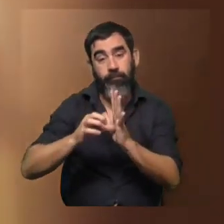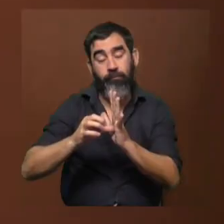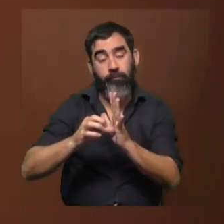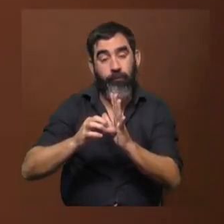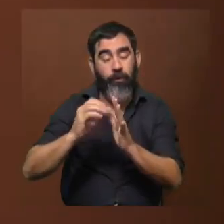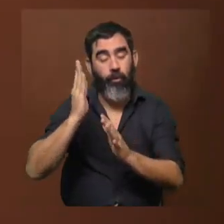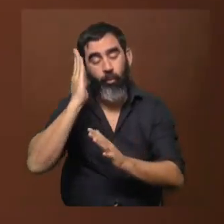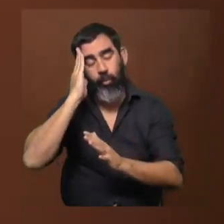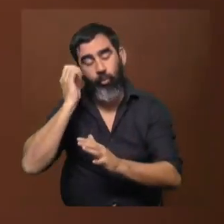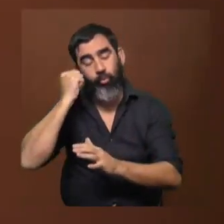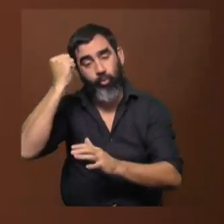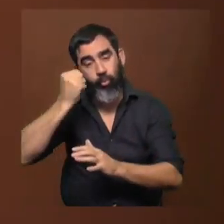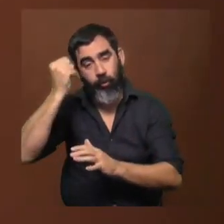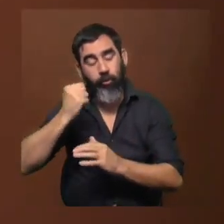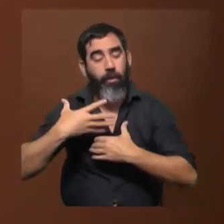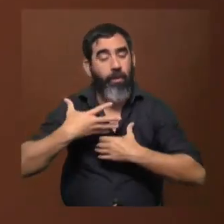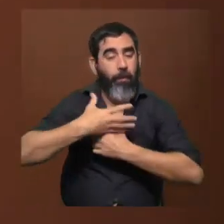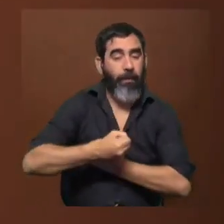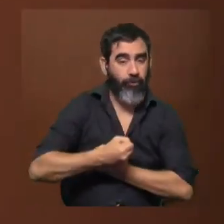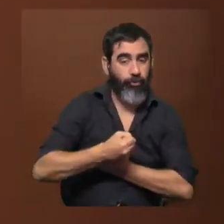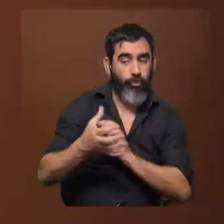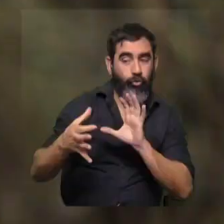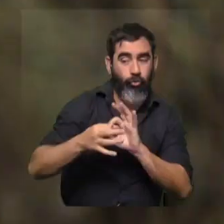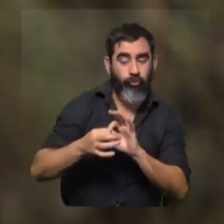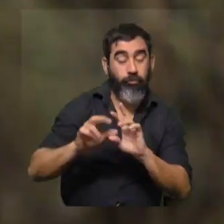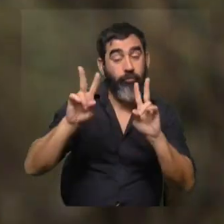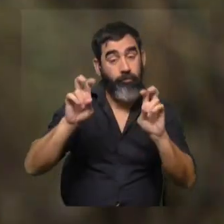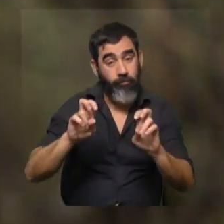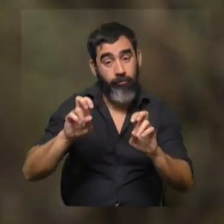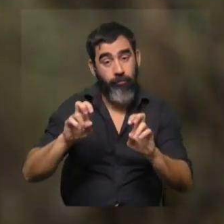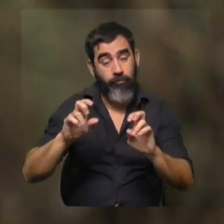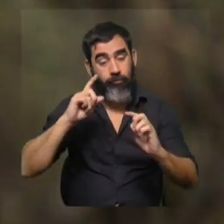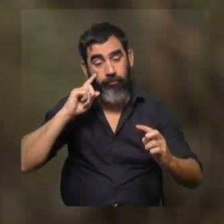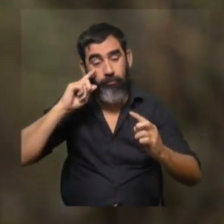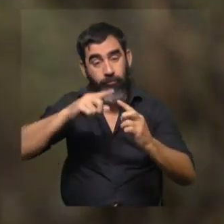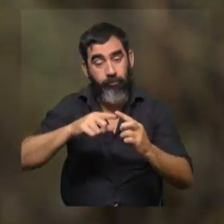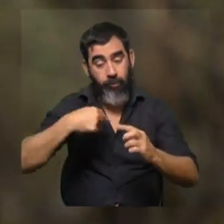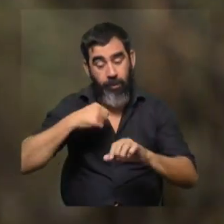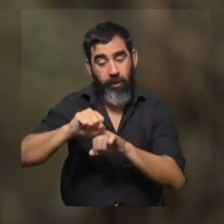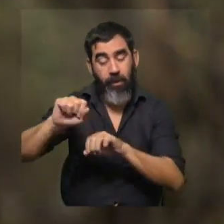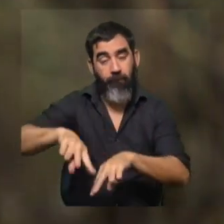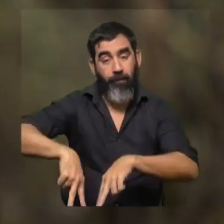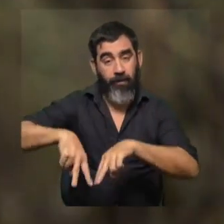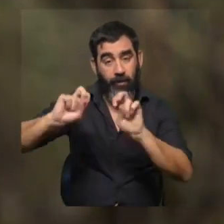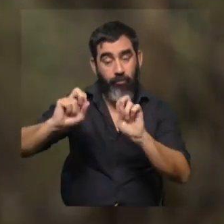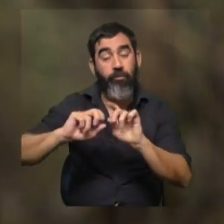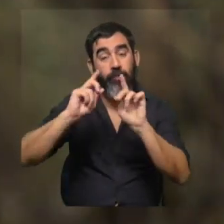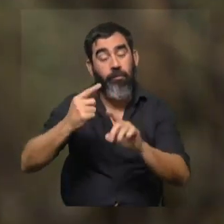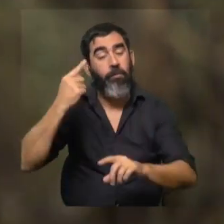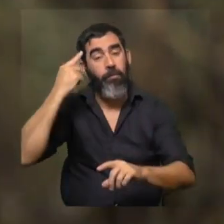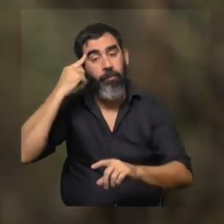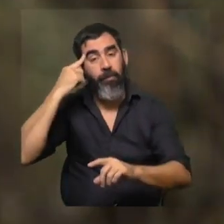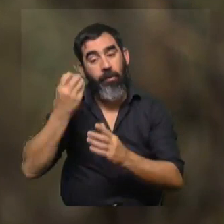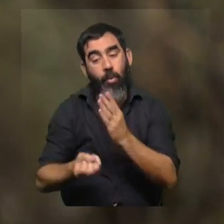el sueño y la depresión, que es un tema que es foco, digamos, en mi doctorado, pero también estamos como pensando en